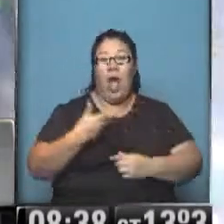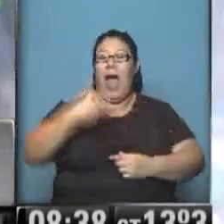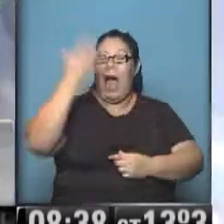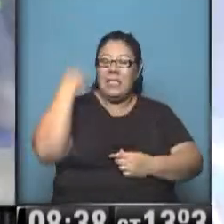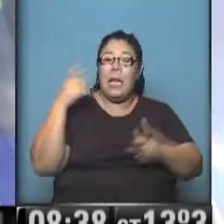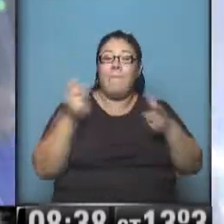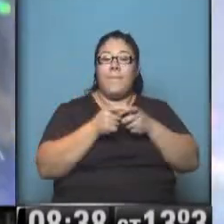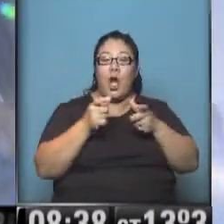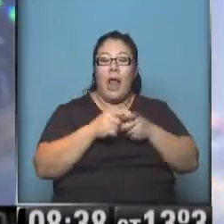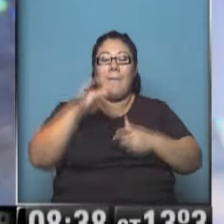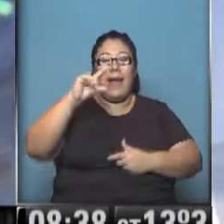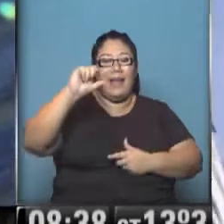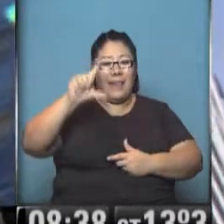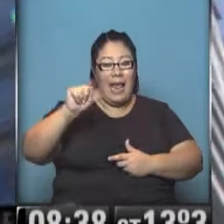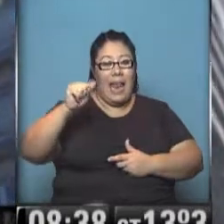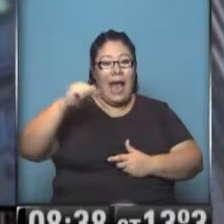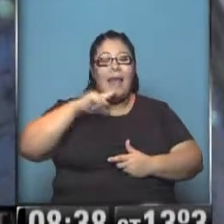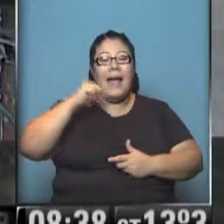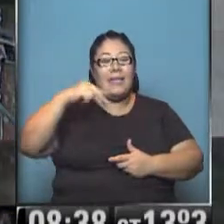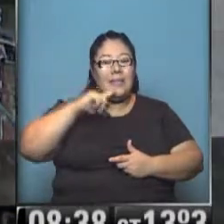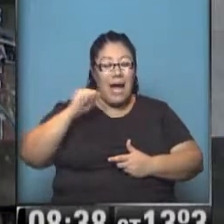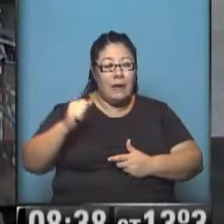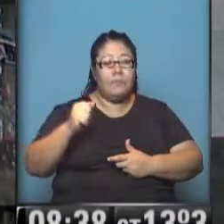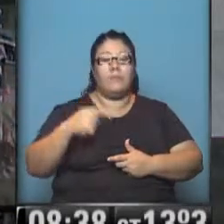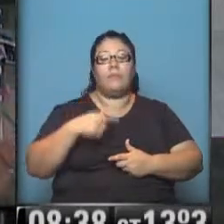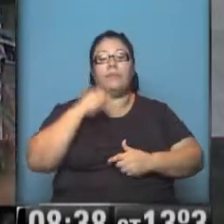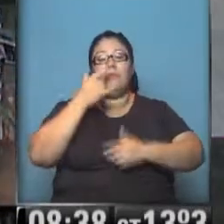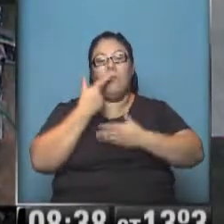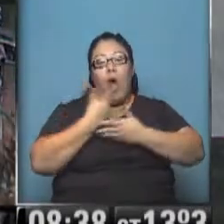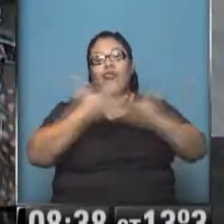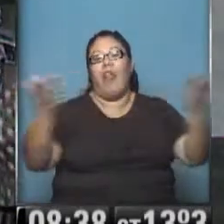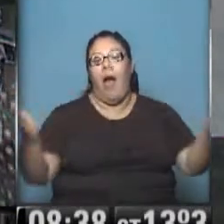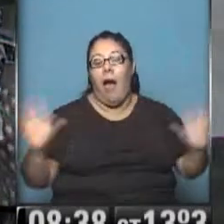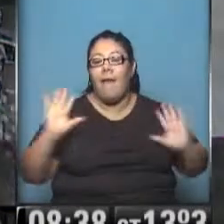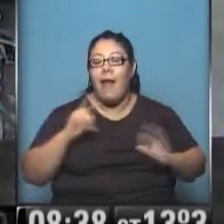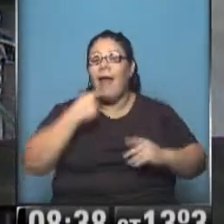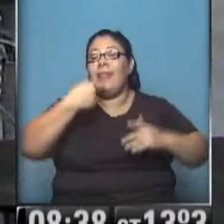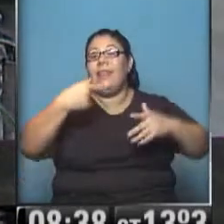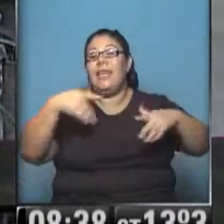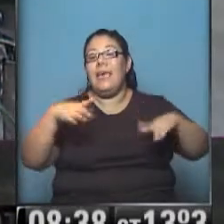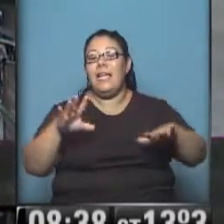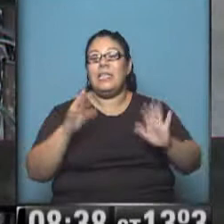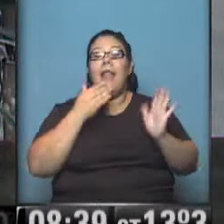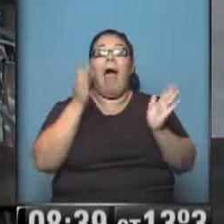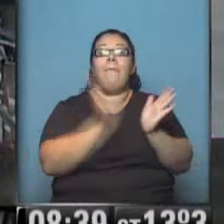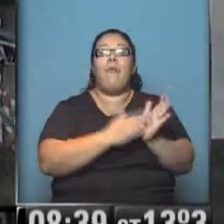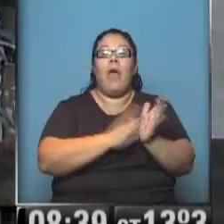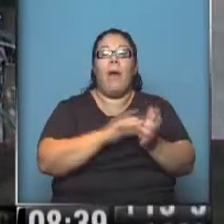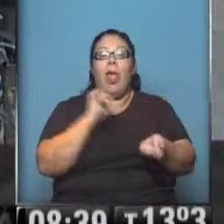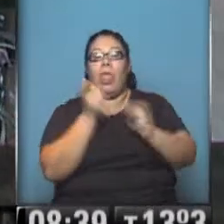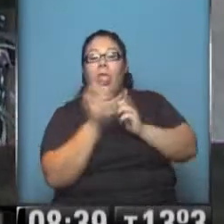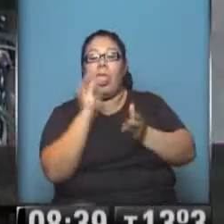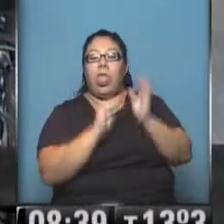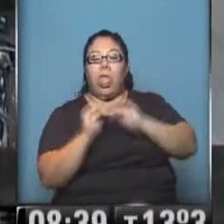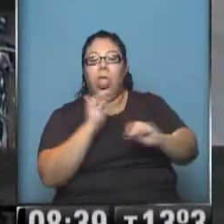en el programa de jorge lanata donde mostraban que supuestamente se habían adulterado las pruebas en